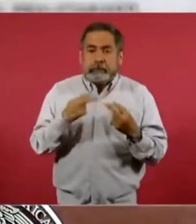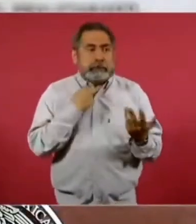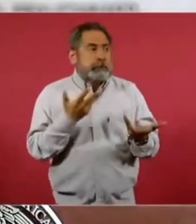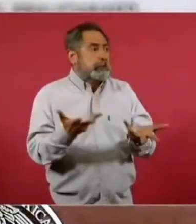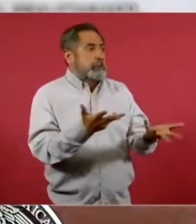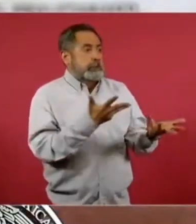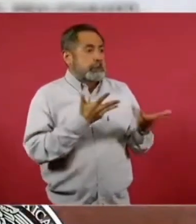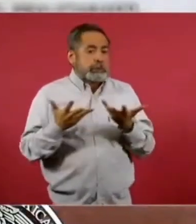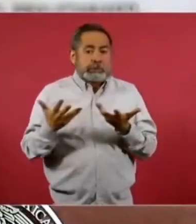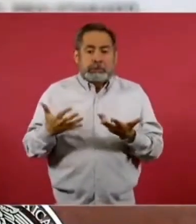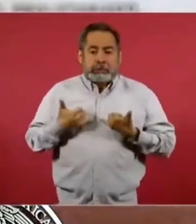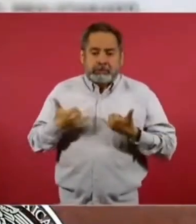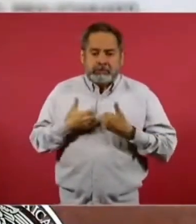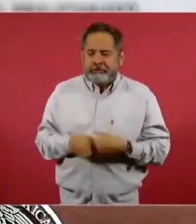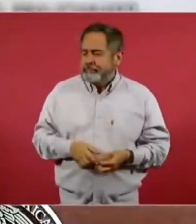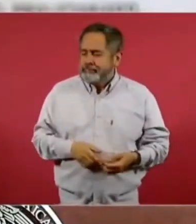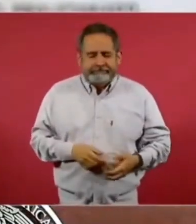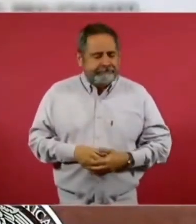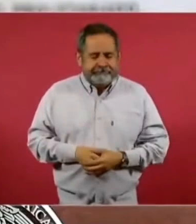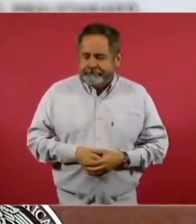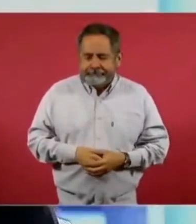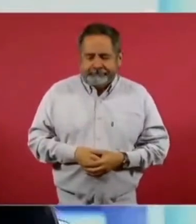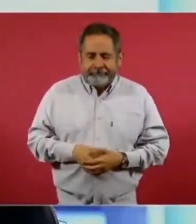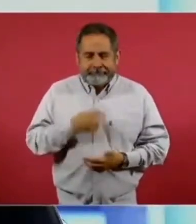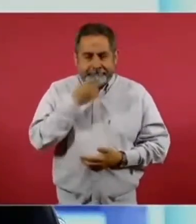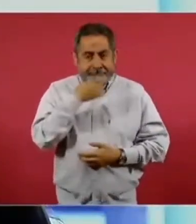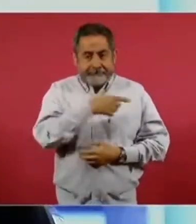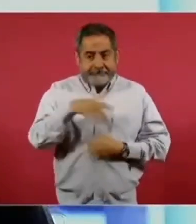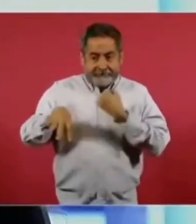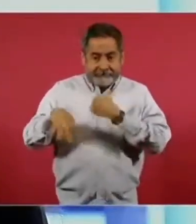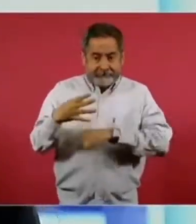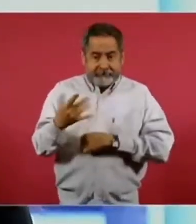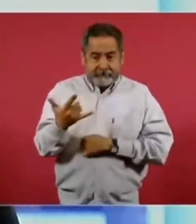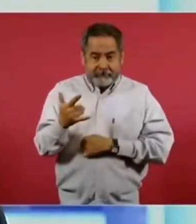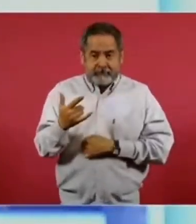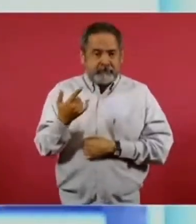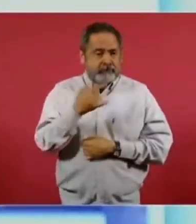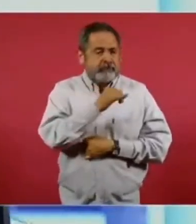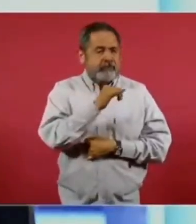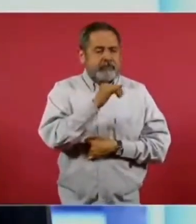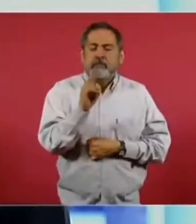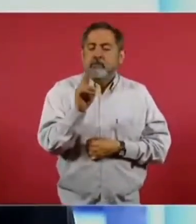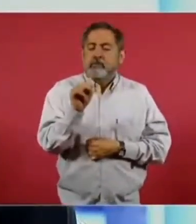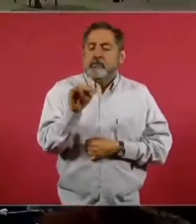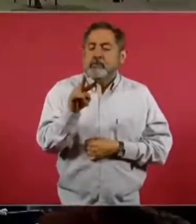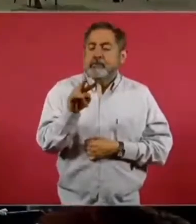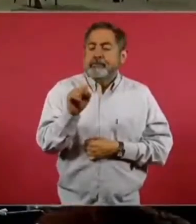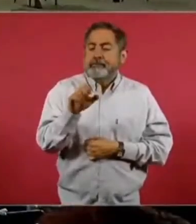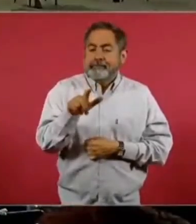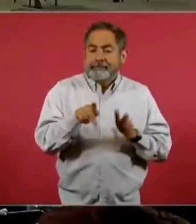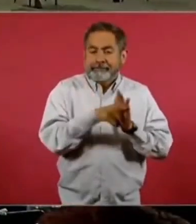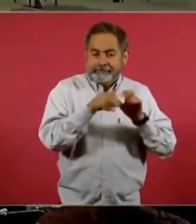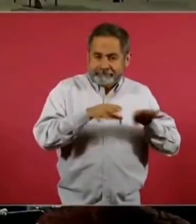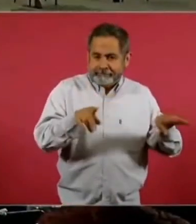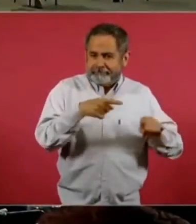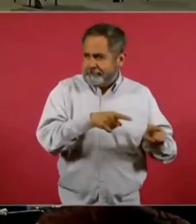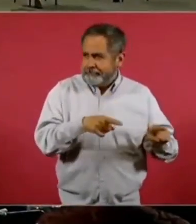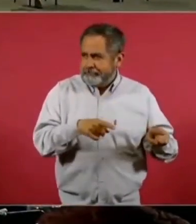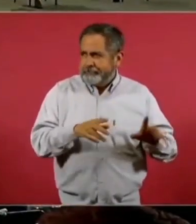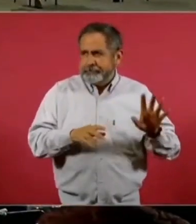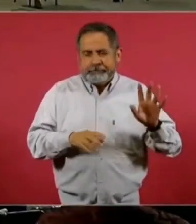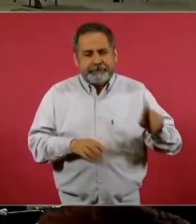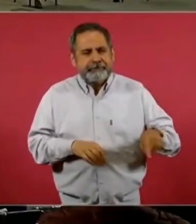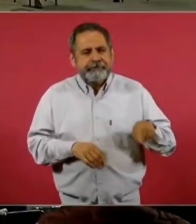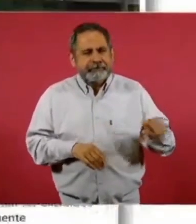jóvenes. El 14 de julio pasado, el Universal Infobae, que miren, este medio